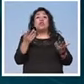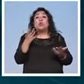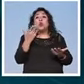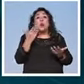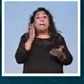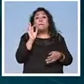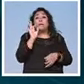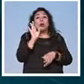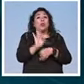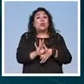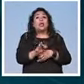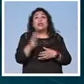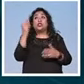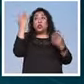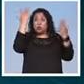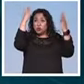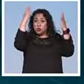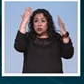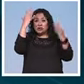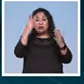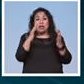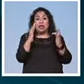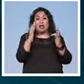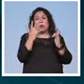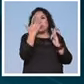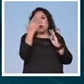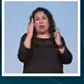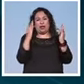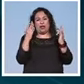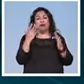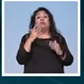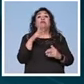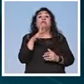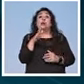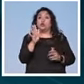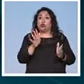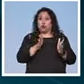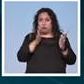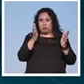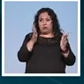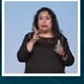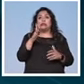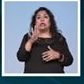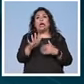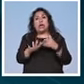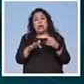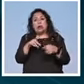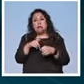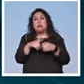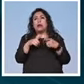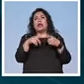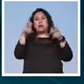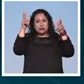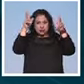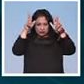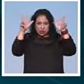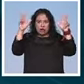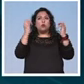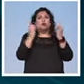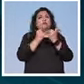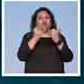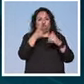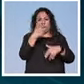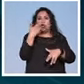con la protección de la sombra de los árboles vecinos. Lo más sorprendente es que animales como los ciervos también